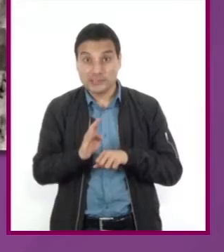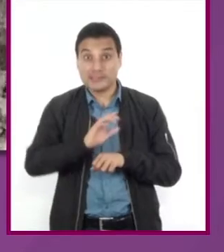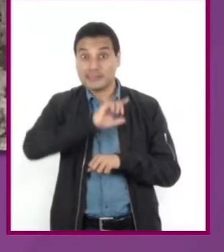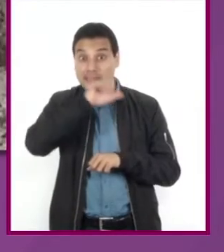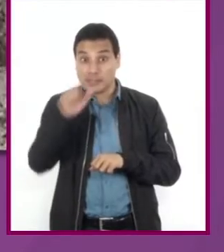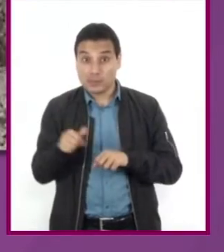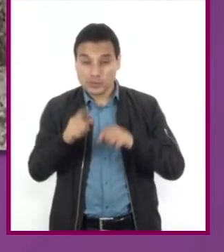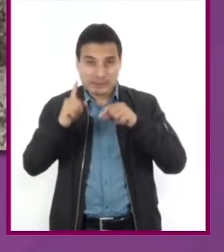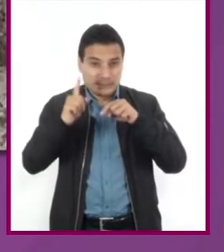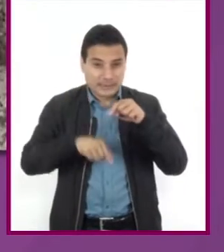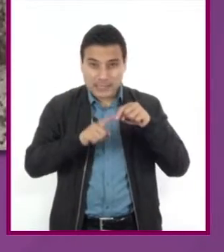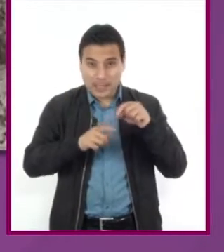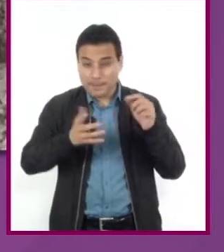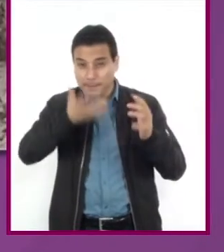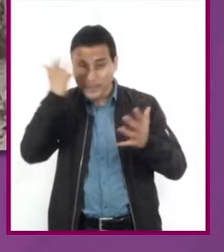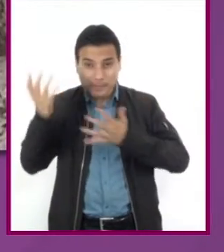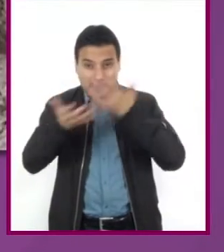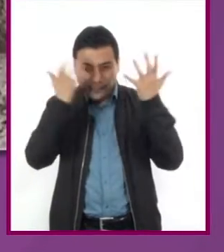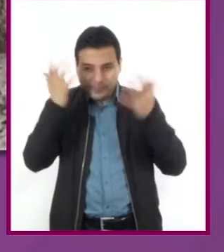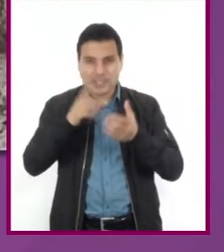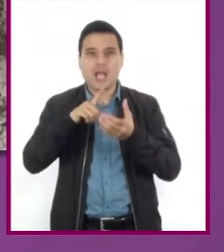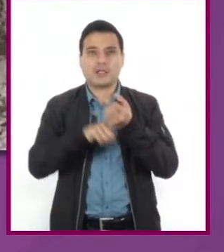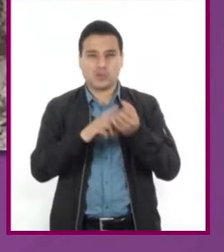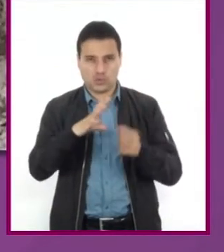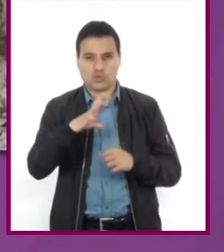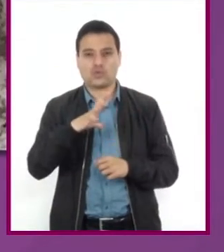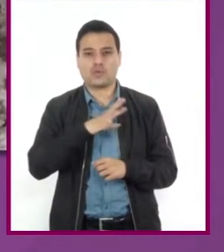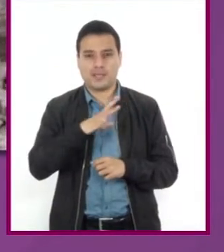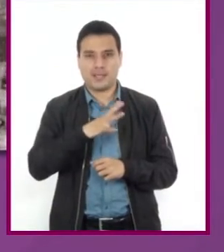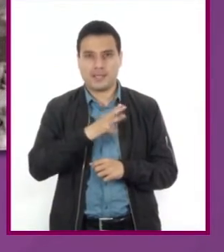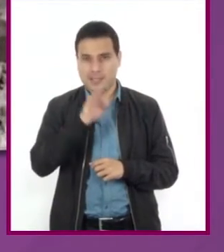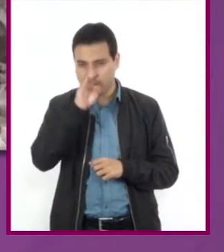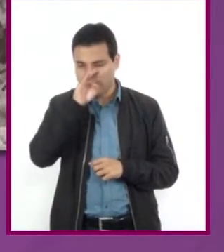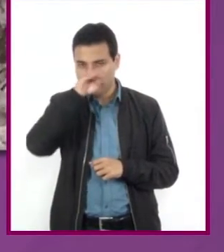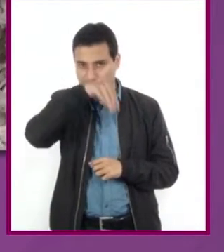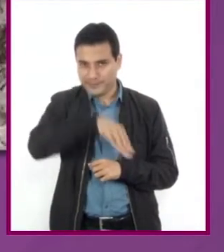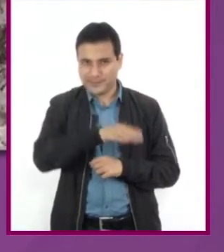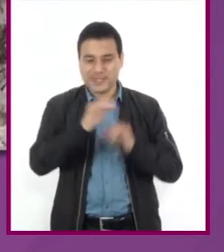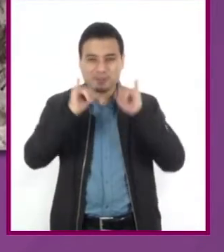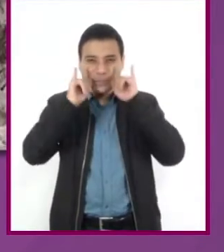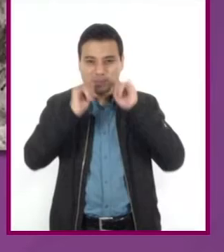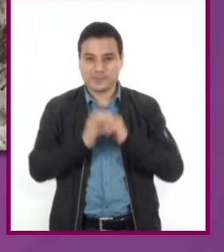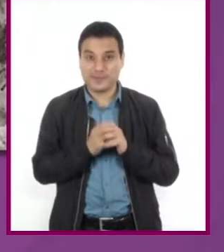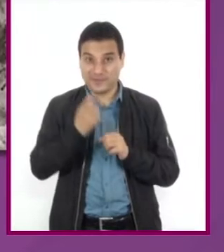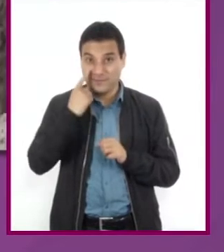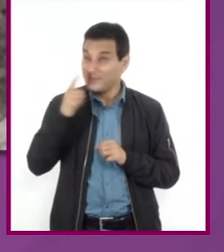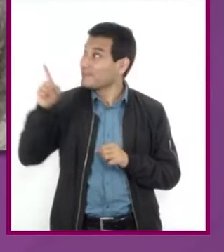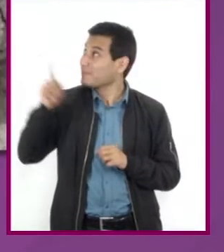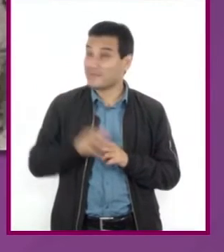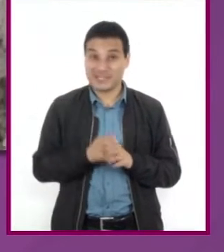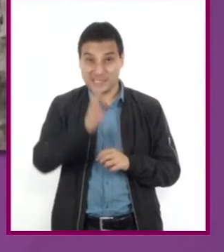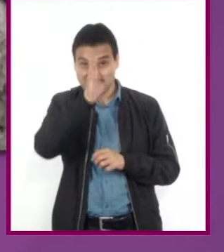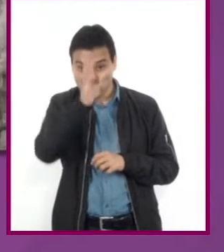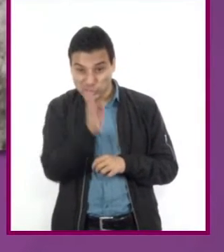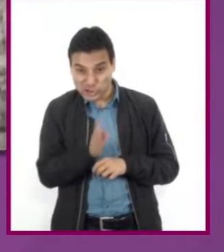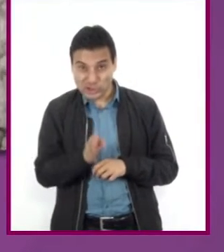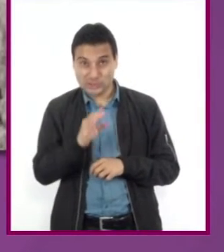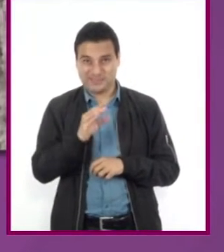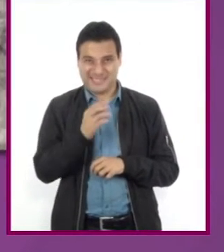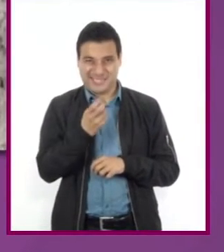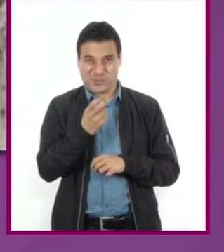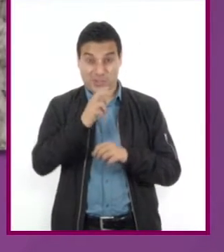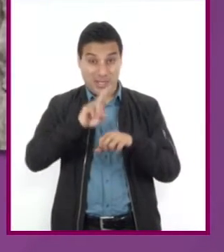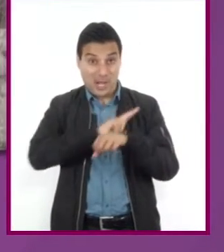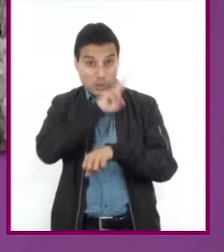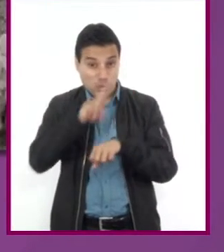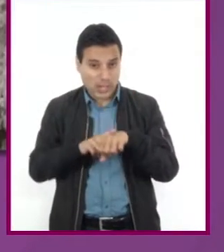mamuts. Este corte de casi 90 grados no es natural, es en donde se nota